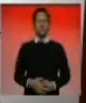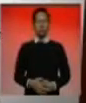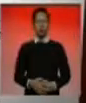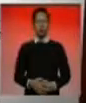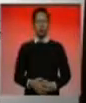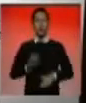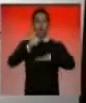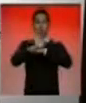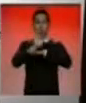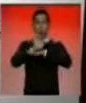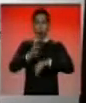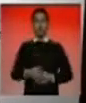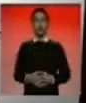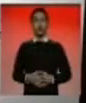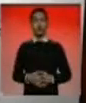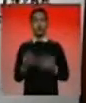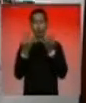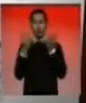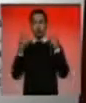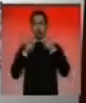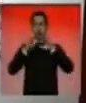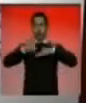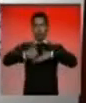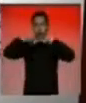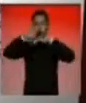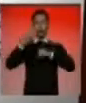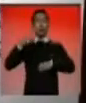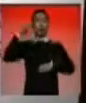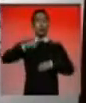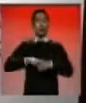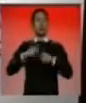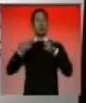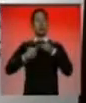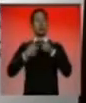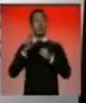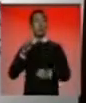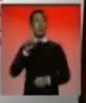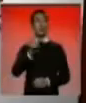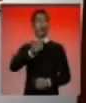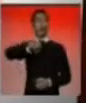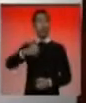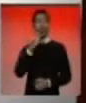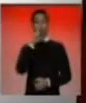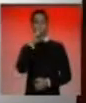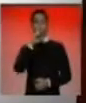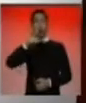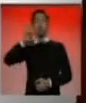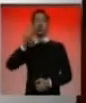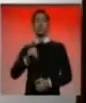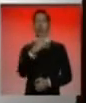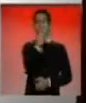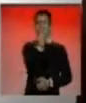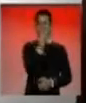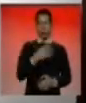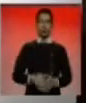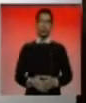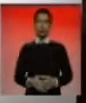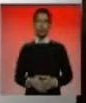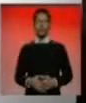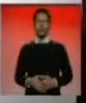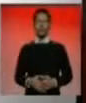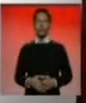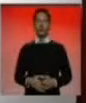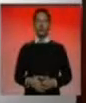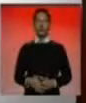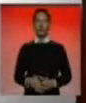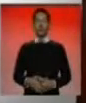República del Ecuador, Congreso Nacional. Quito, 21 de julio del 2004. Economista Guillermo Landázuri Carrillo, presidente